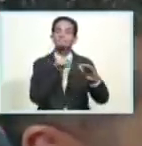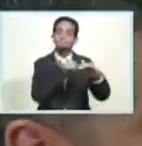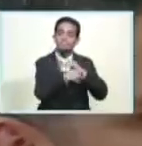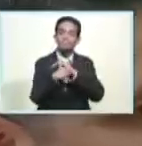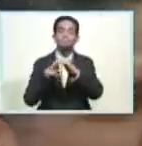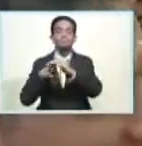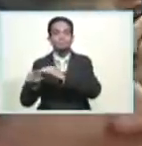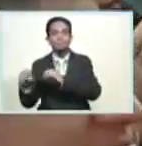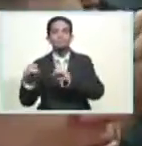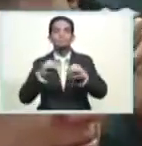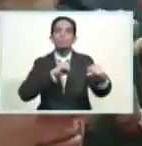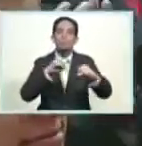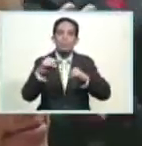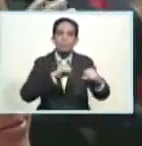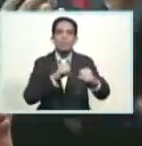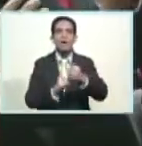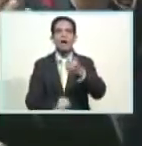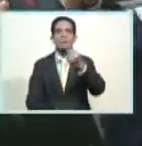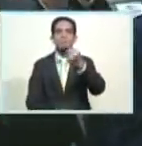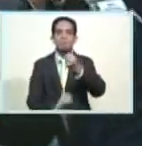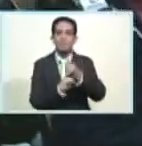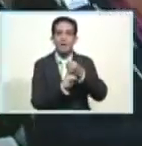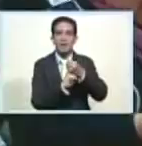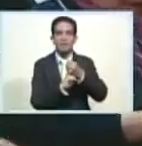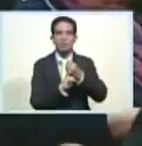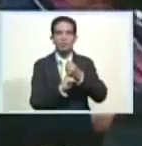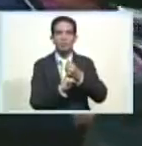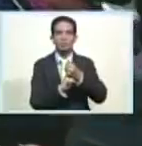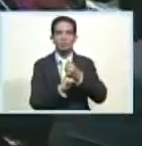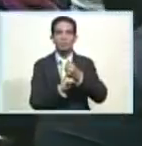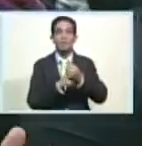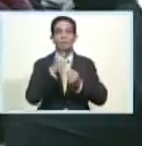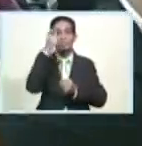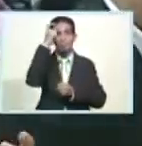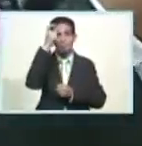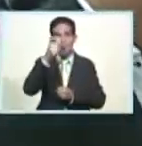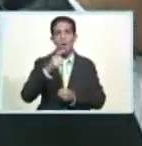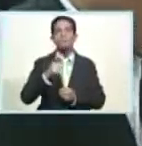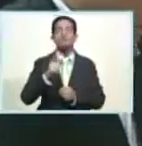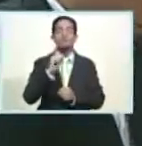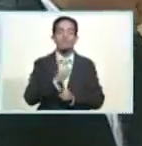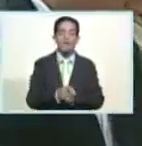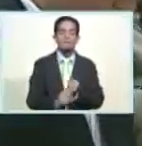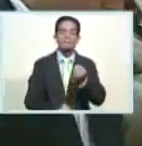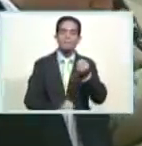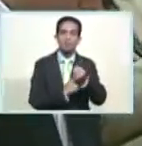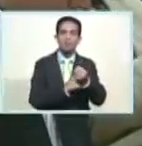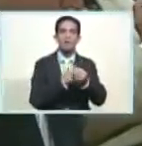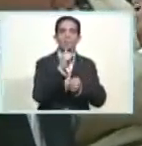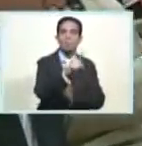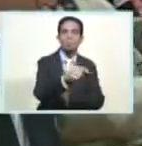motivarlo, organizarlo, apoyarlo. Al superpueblo hay que apoyarlo, compañeros, compañeras.